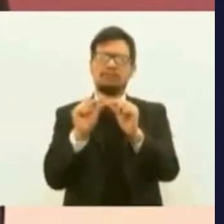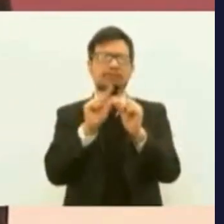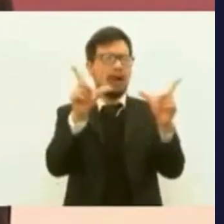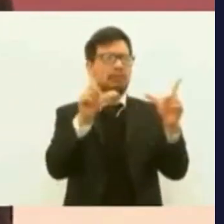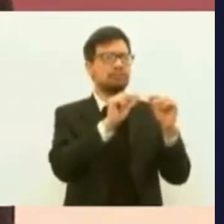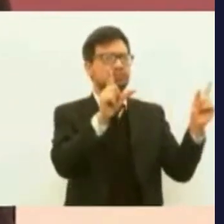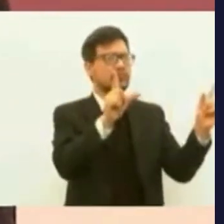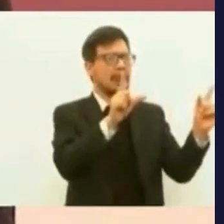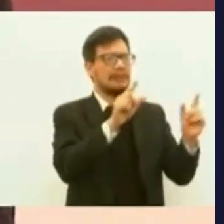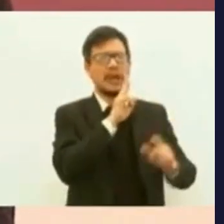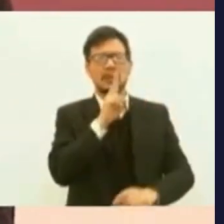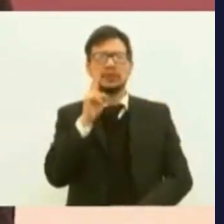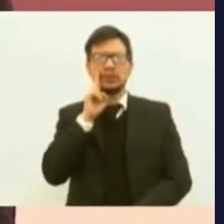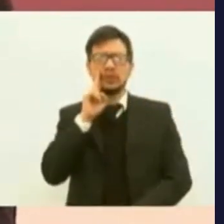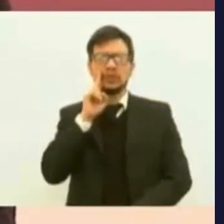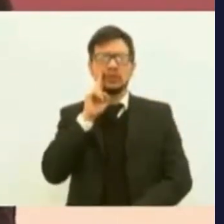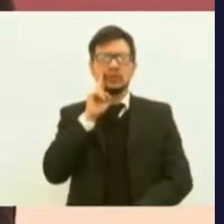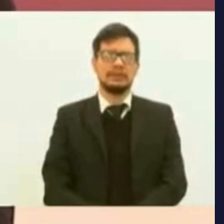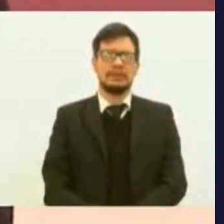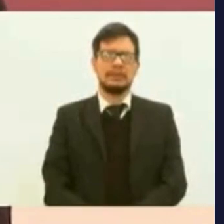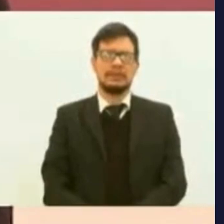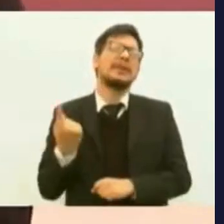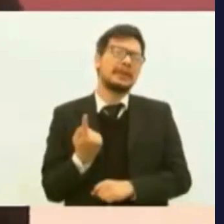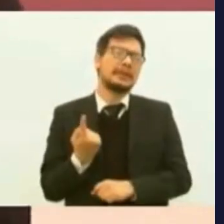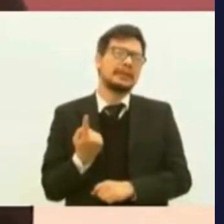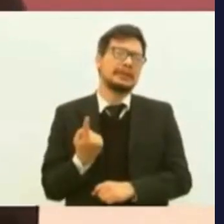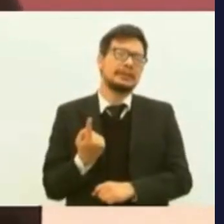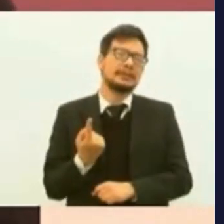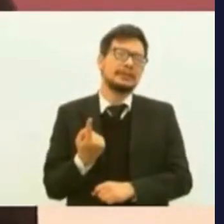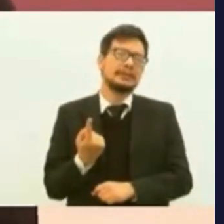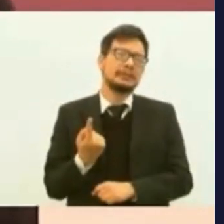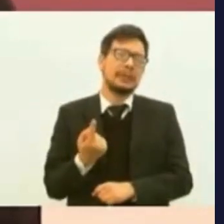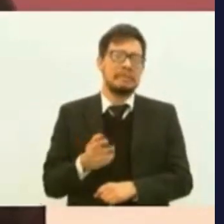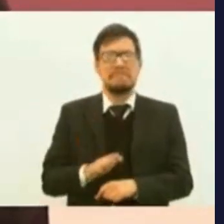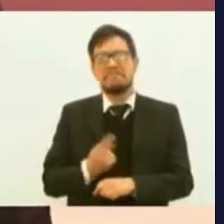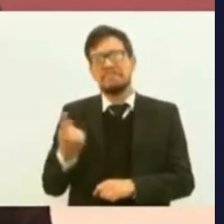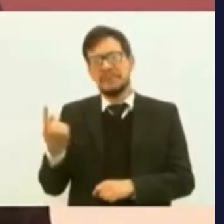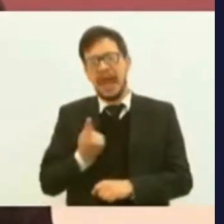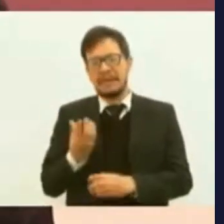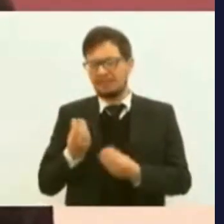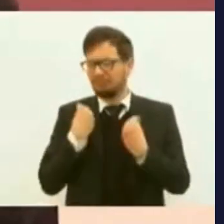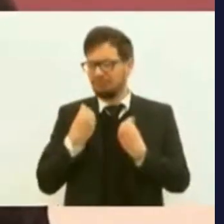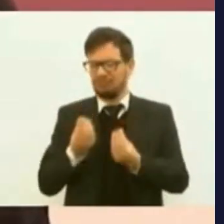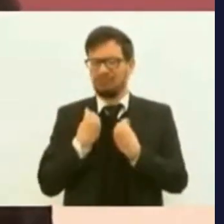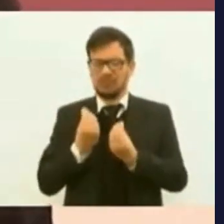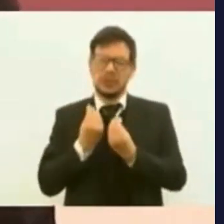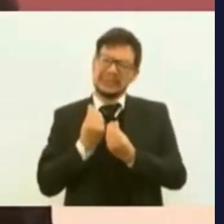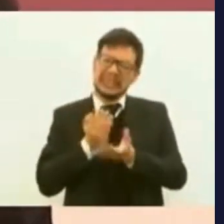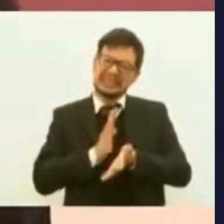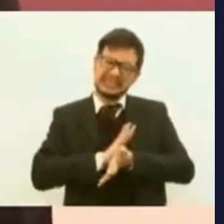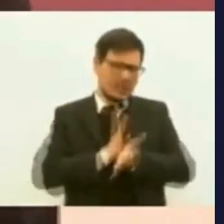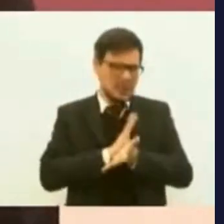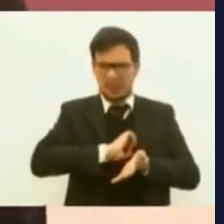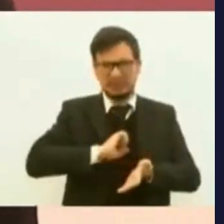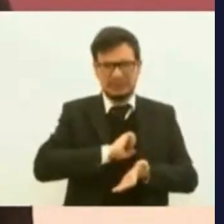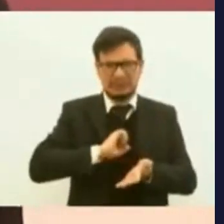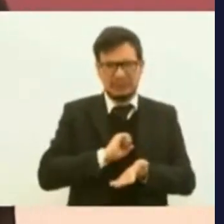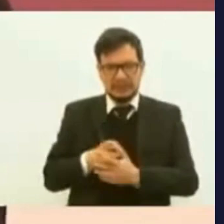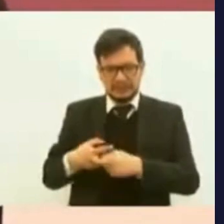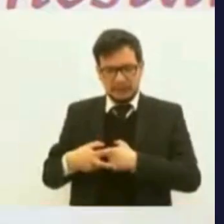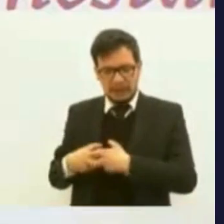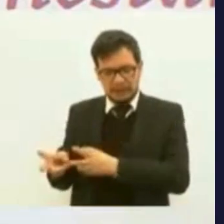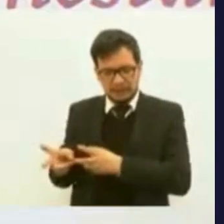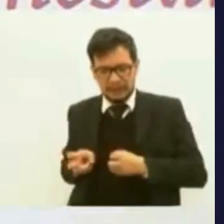en periódicos, en radio, en televisión? ¿Por qué? Porque había una gran corrupción y como se robaban el